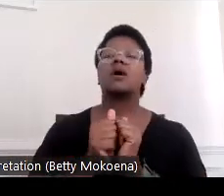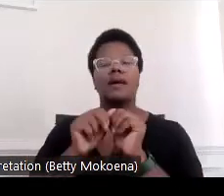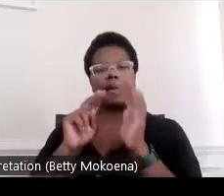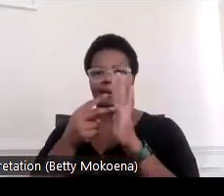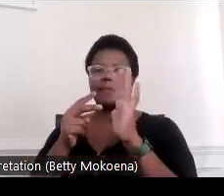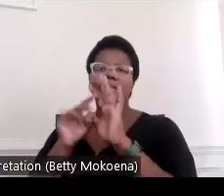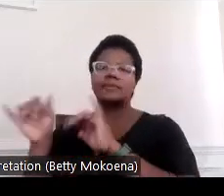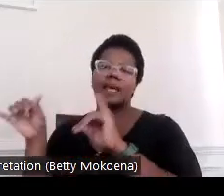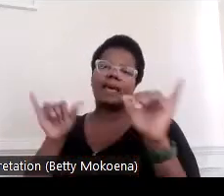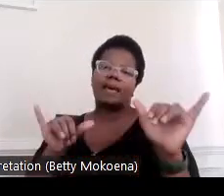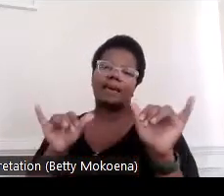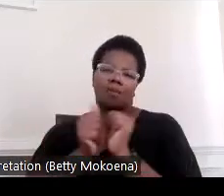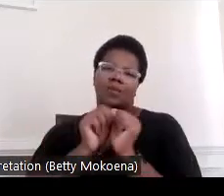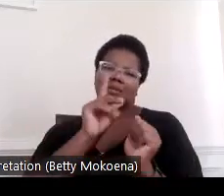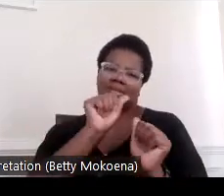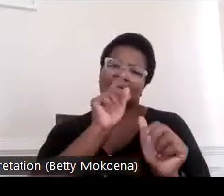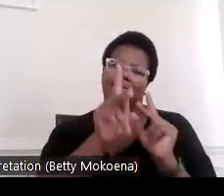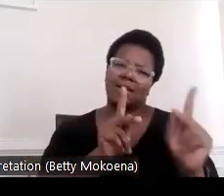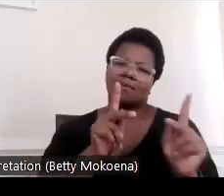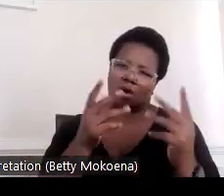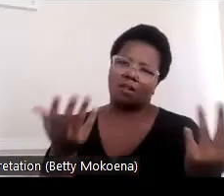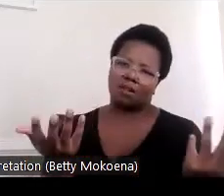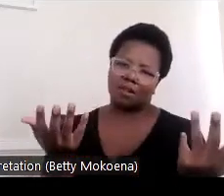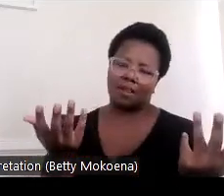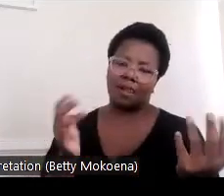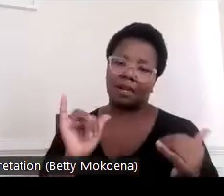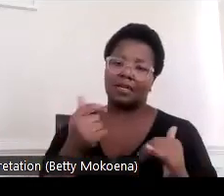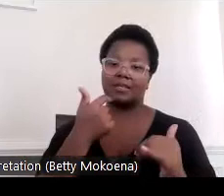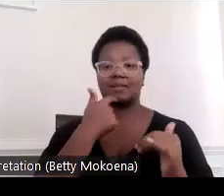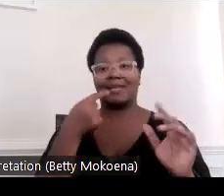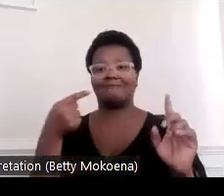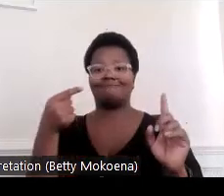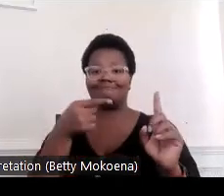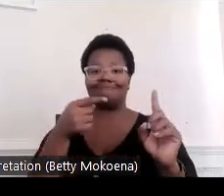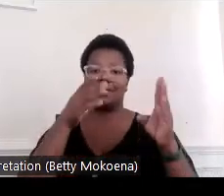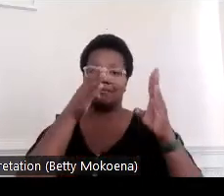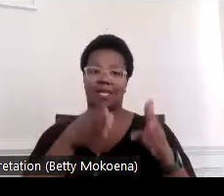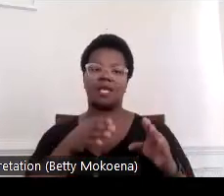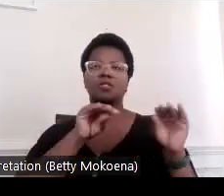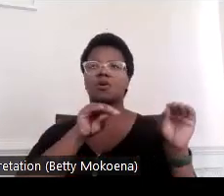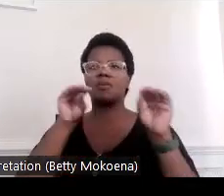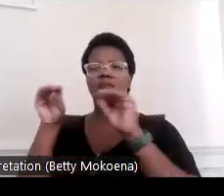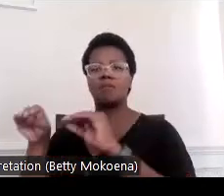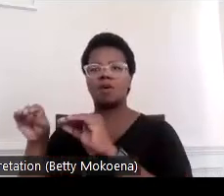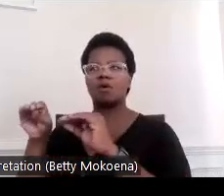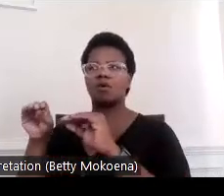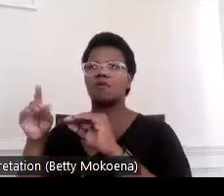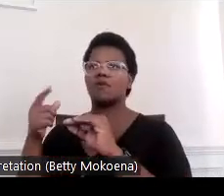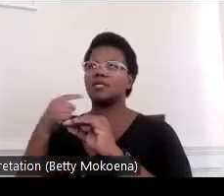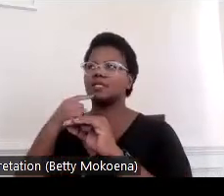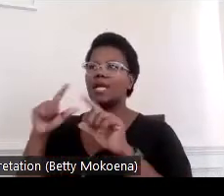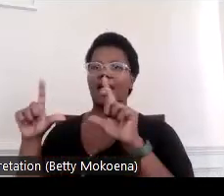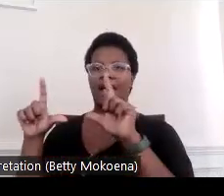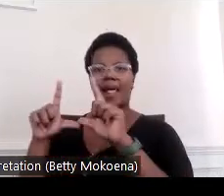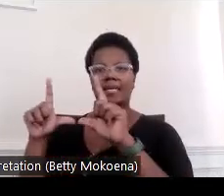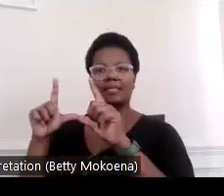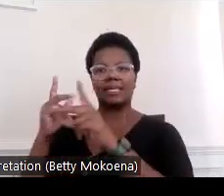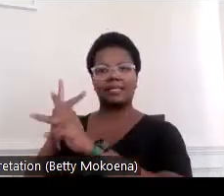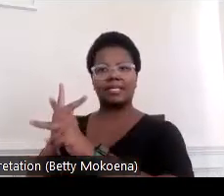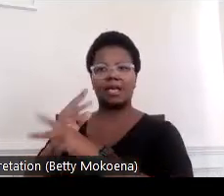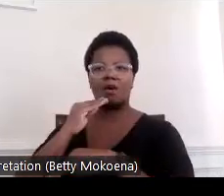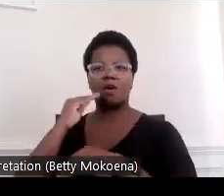deportes o no pero Debería ser lo mismo para una persona con discapacidades si esa persona con discapacidad iba